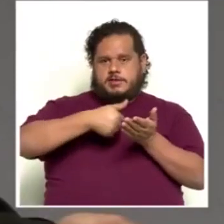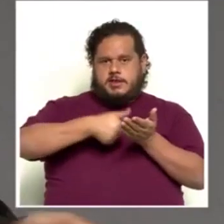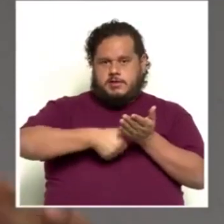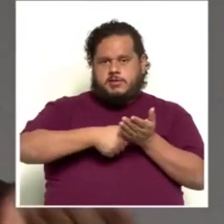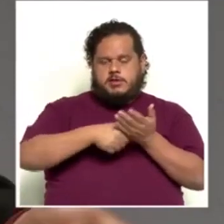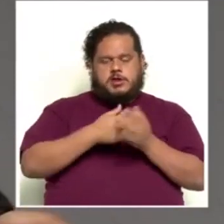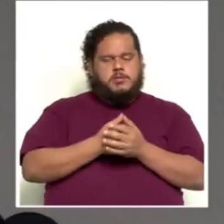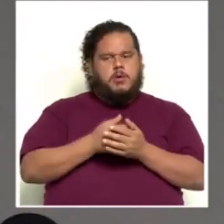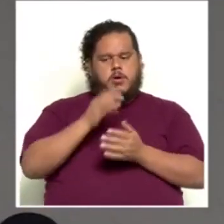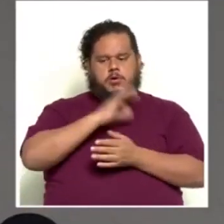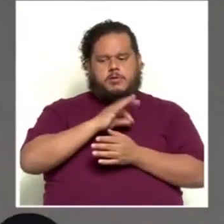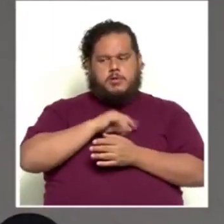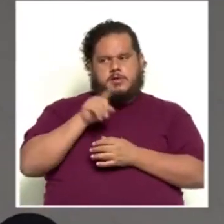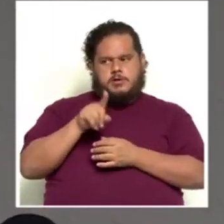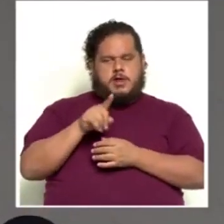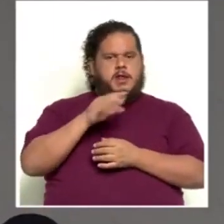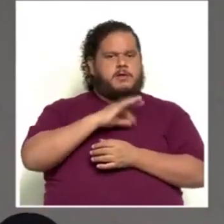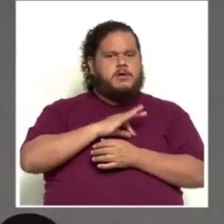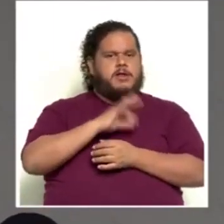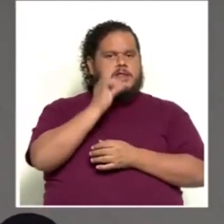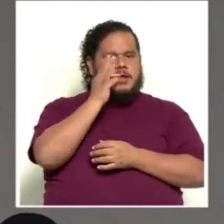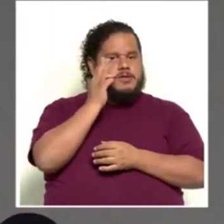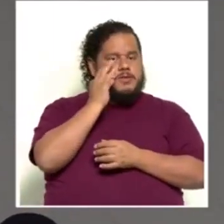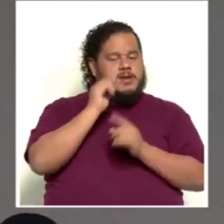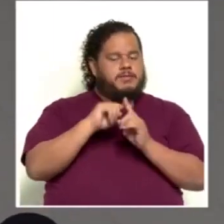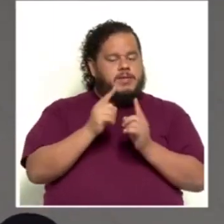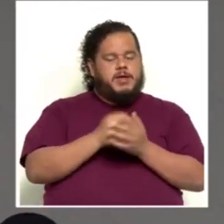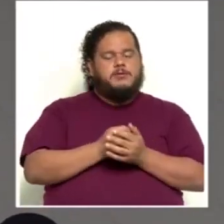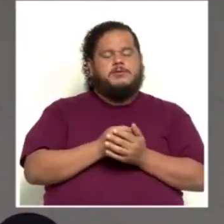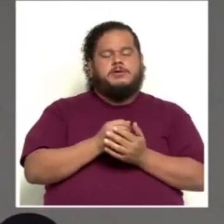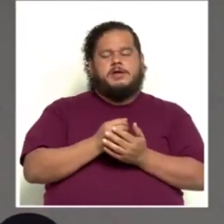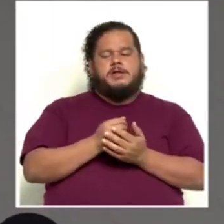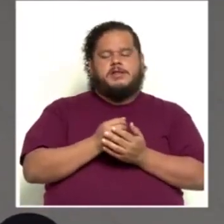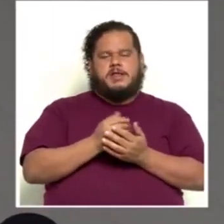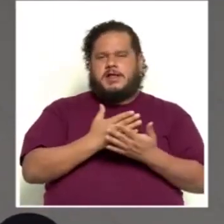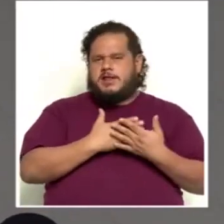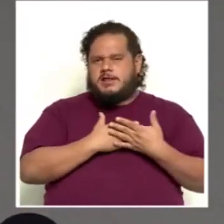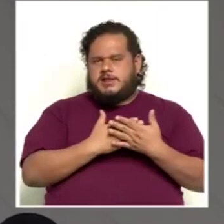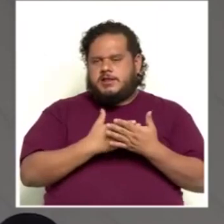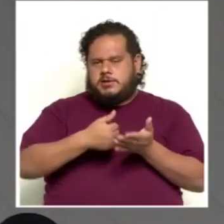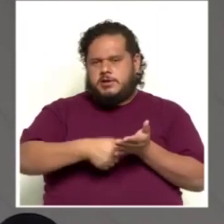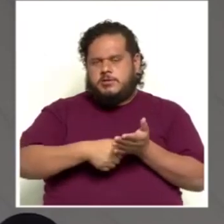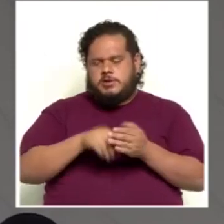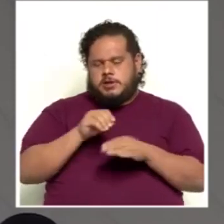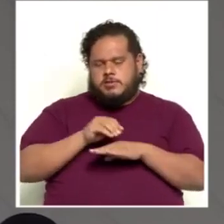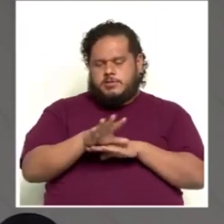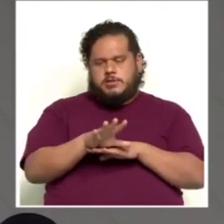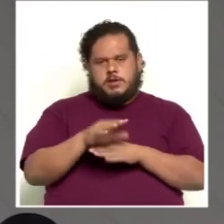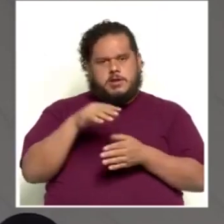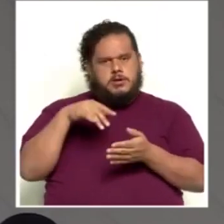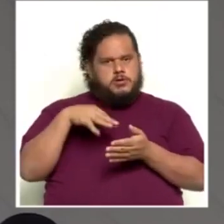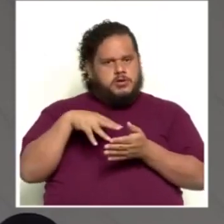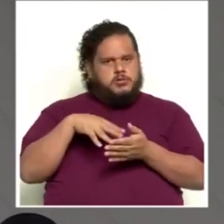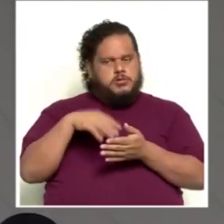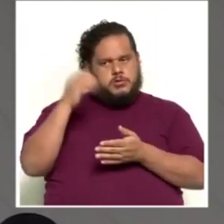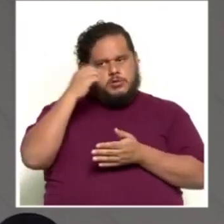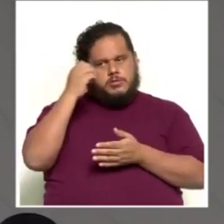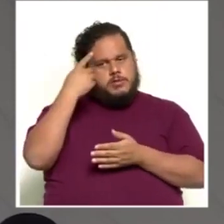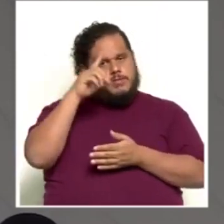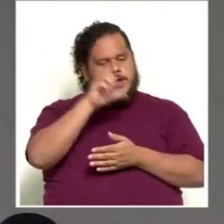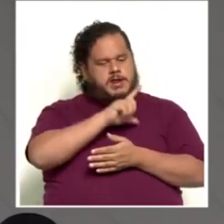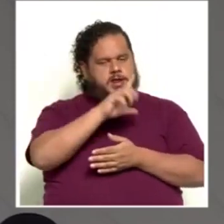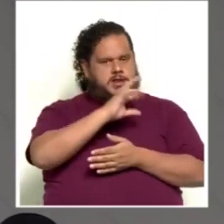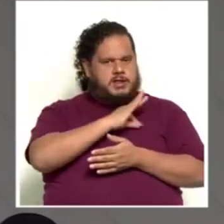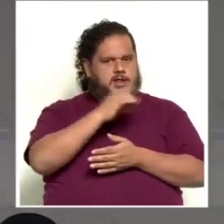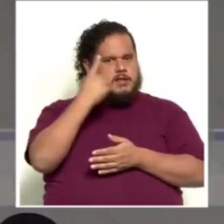caso lo favorece a él, favorece a José María, pero sí se ve que de aquellas intenciones de voto que proyectaban los estudios de opinión para doña Linet, para